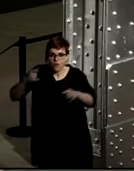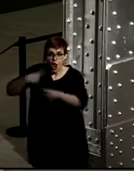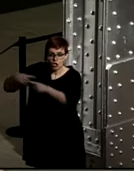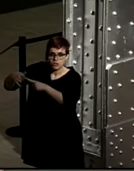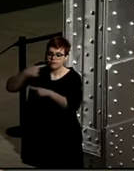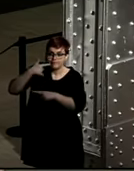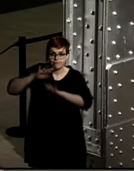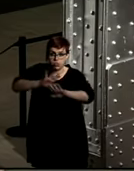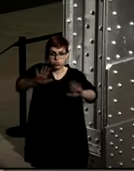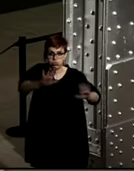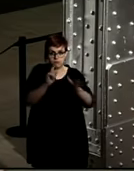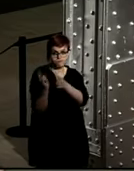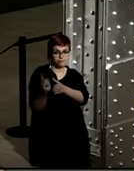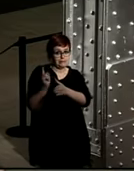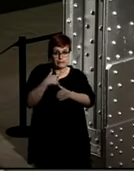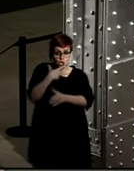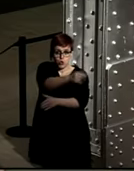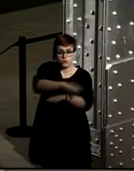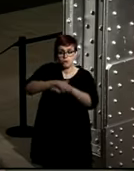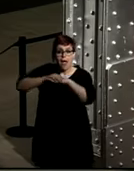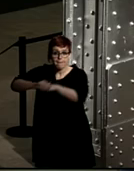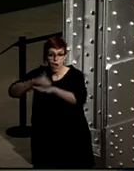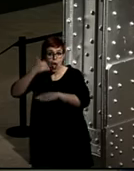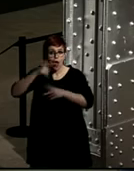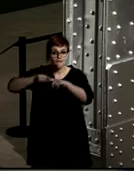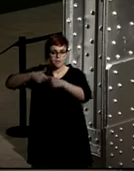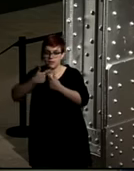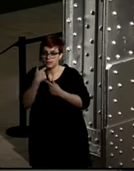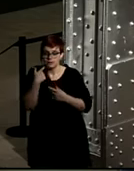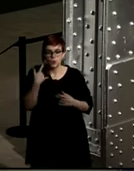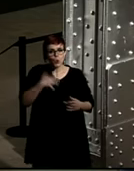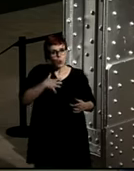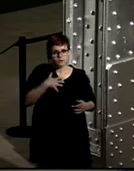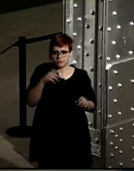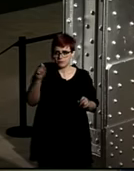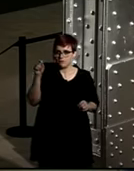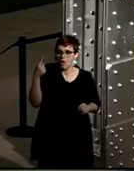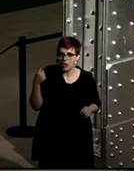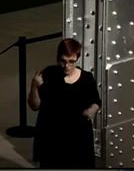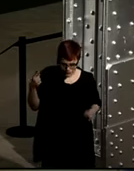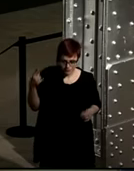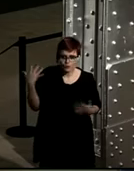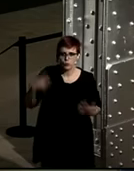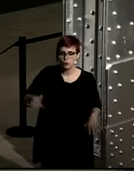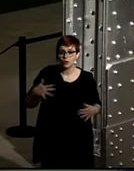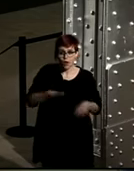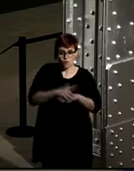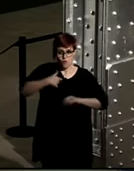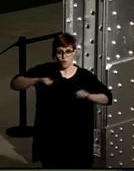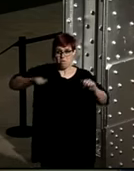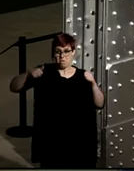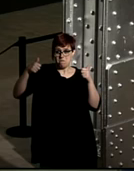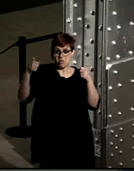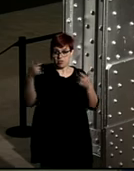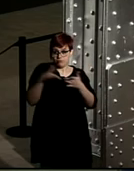de tu pareja o de tus amigos o de tu familia, porque yo llevo, desde que he empezado